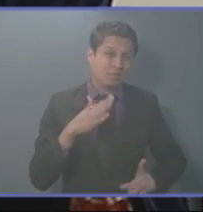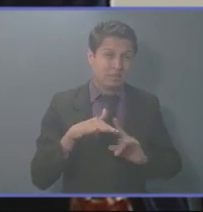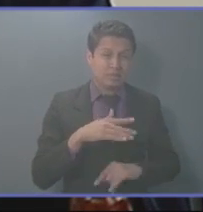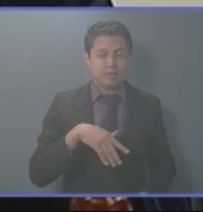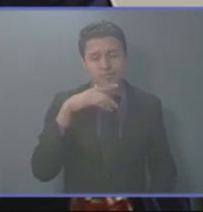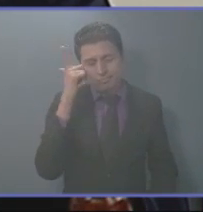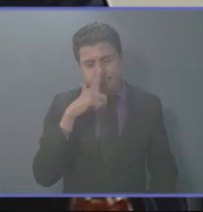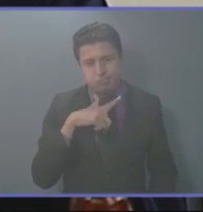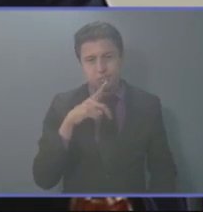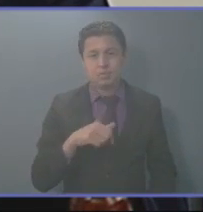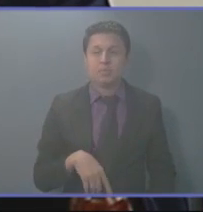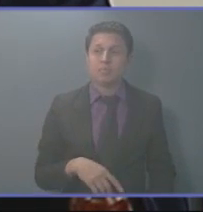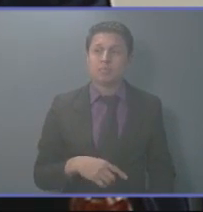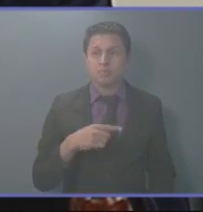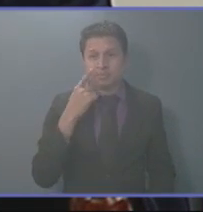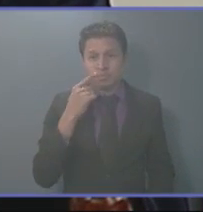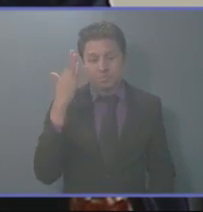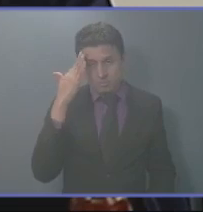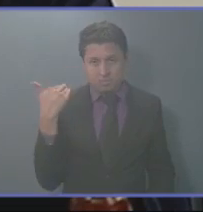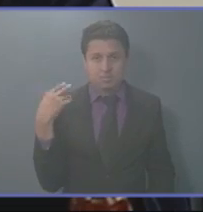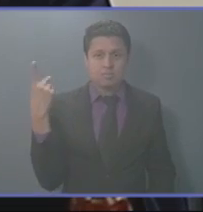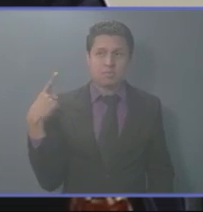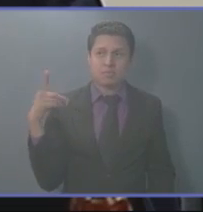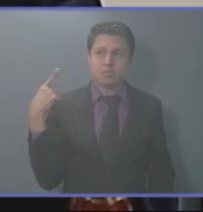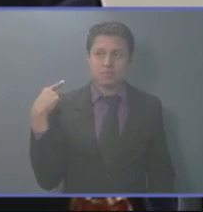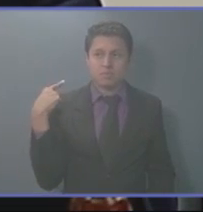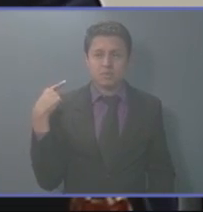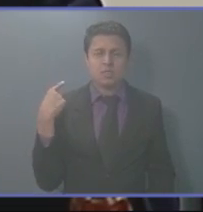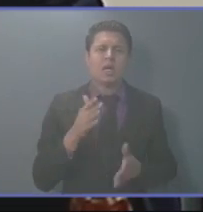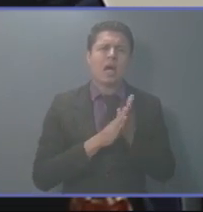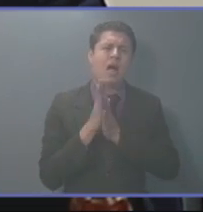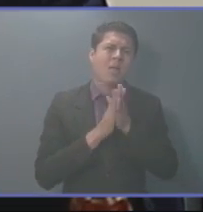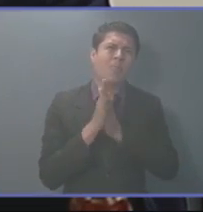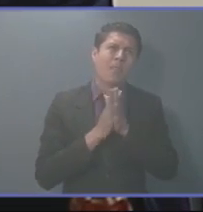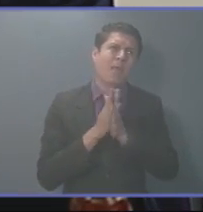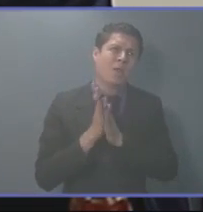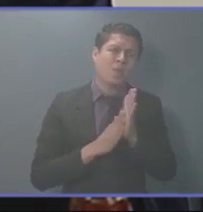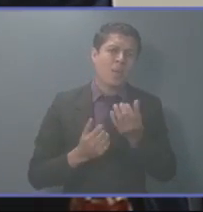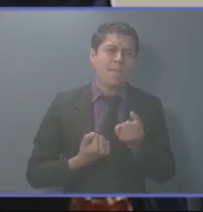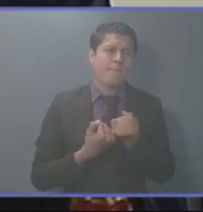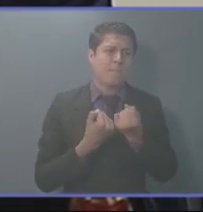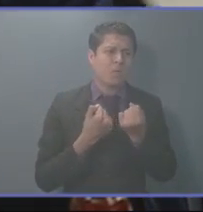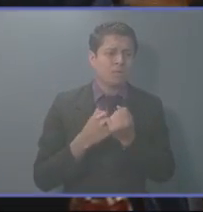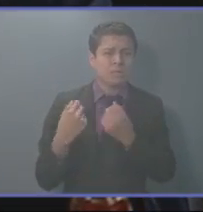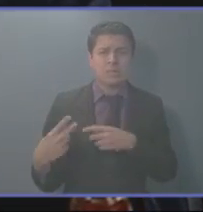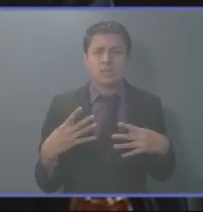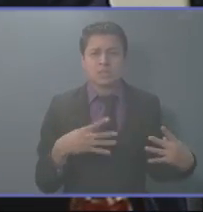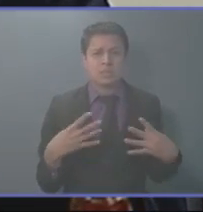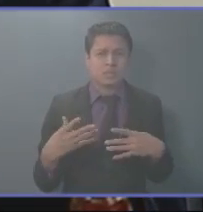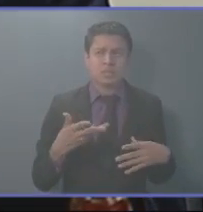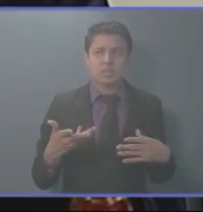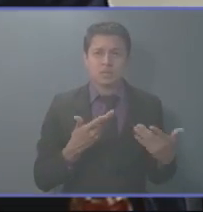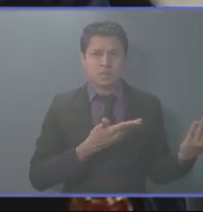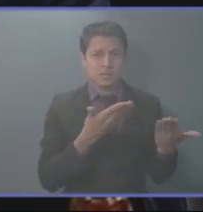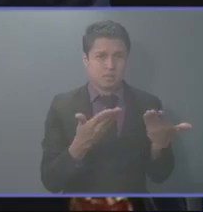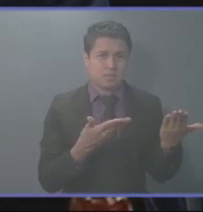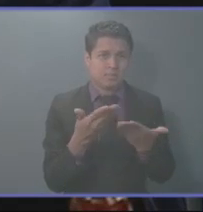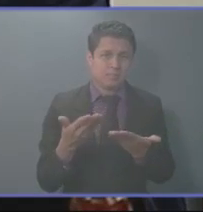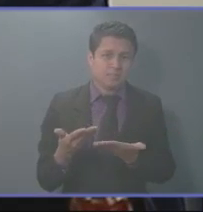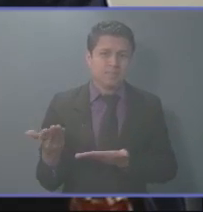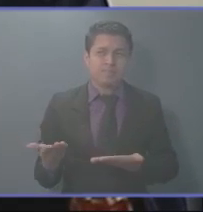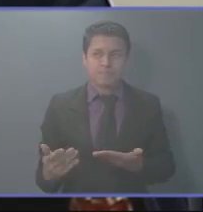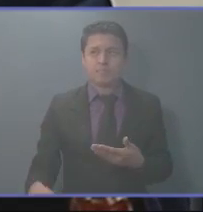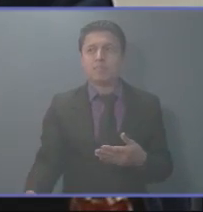lástima ver a una directora que está con el deseo y el espíritu de dinamizar el servicio del Seguro